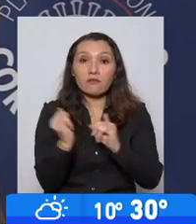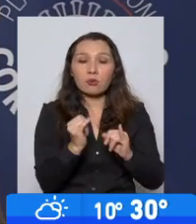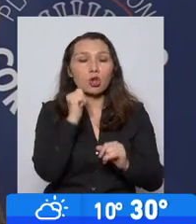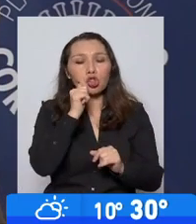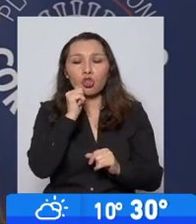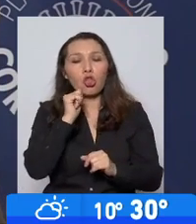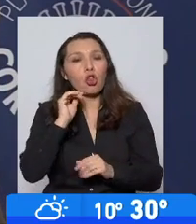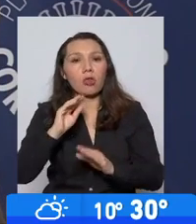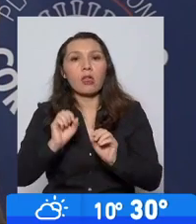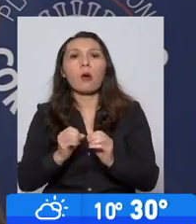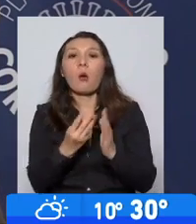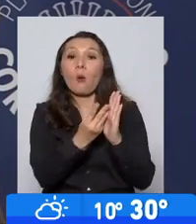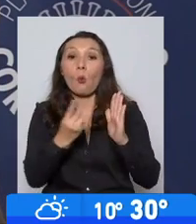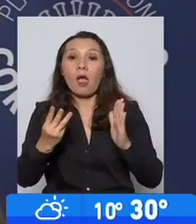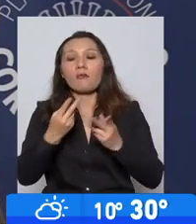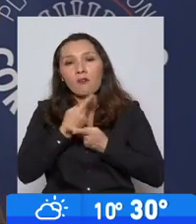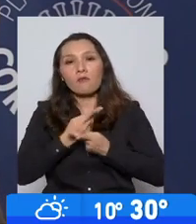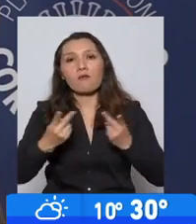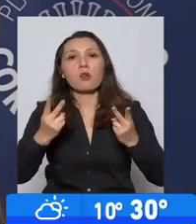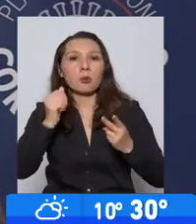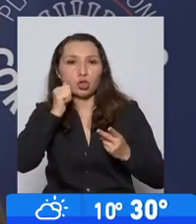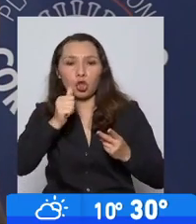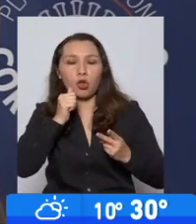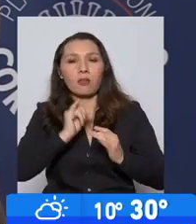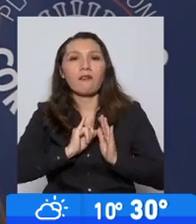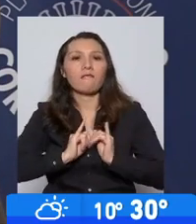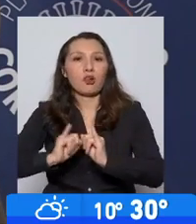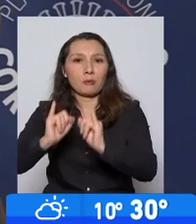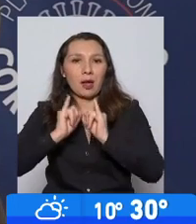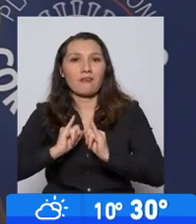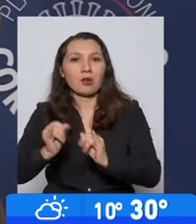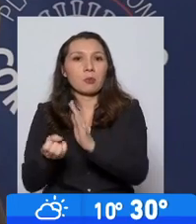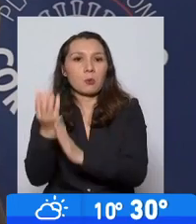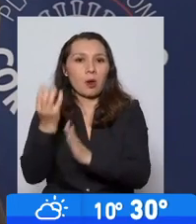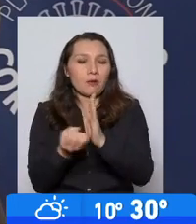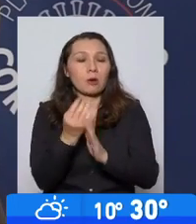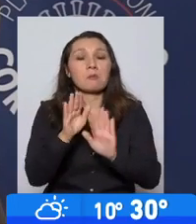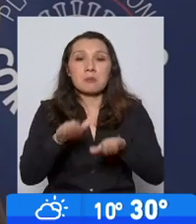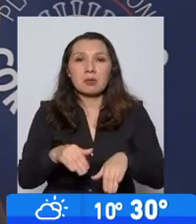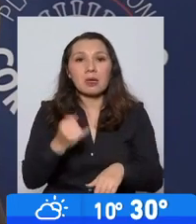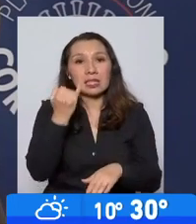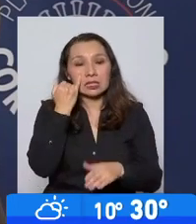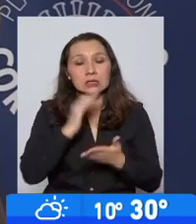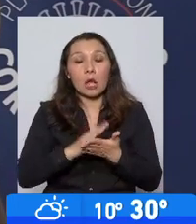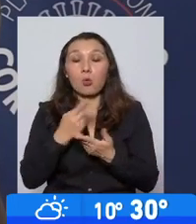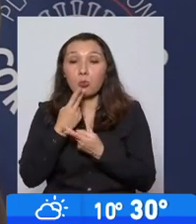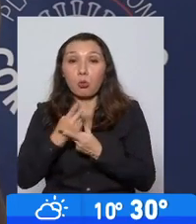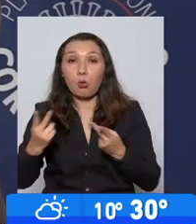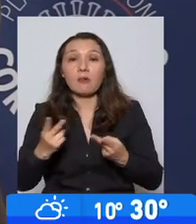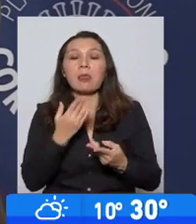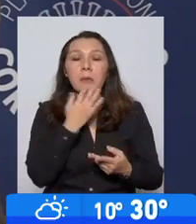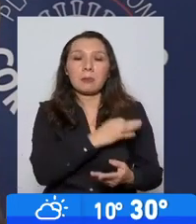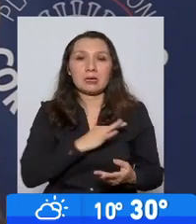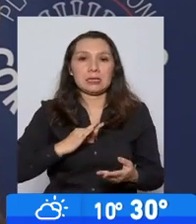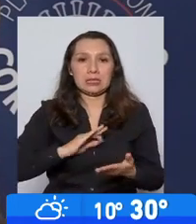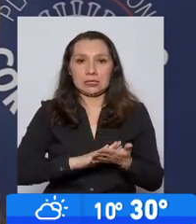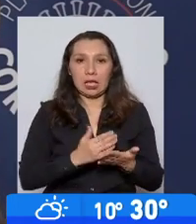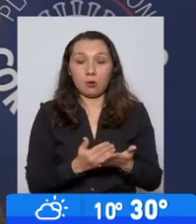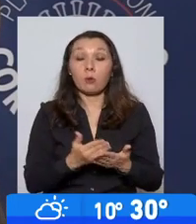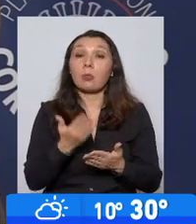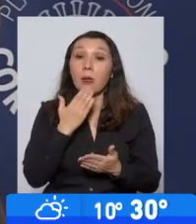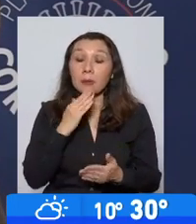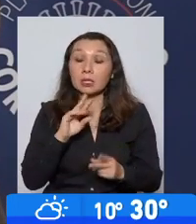actualiza todos los días en la página web del Ministerio de Salud como del Instituto de Salud Pública. Y segundo, que